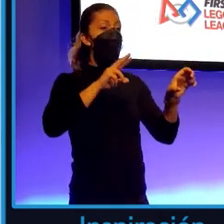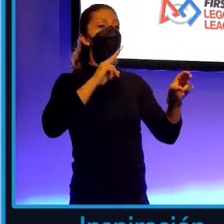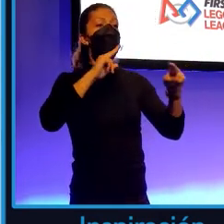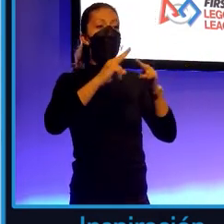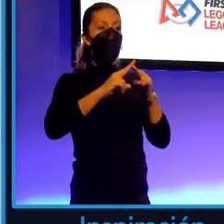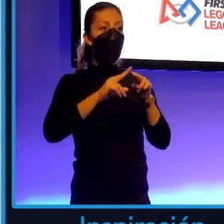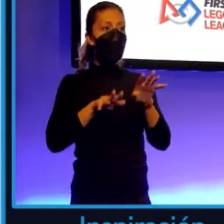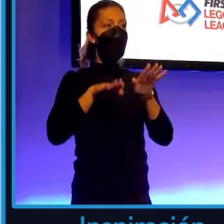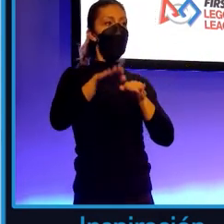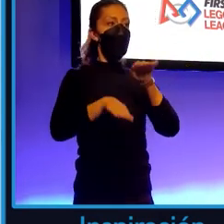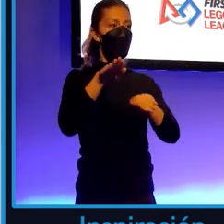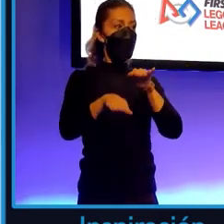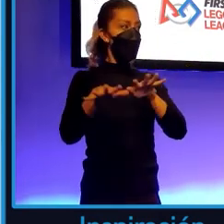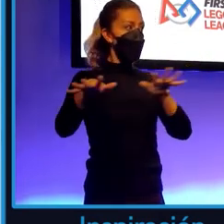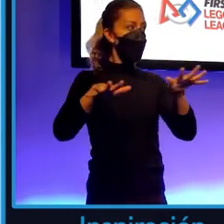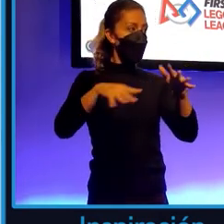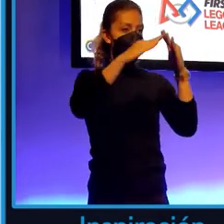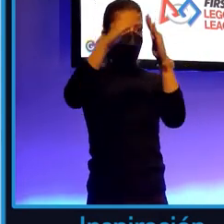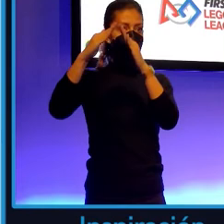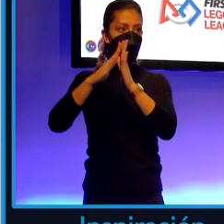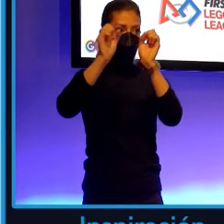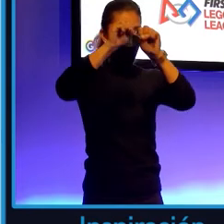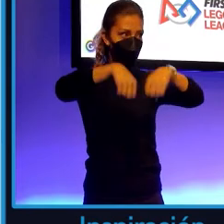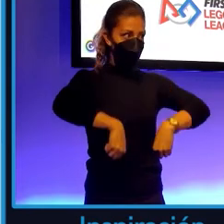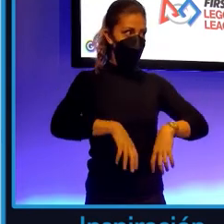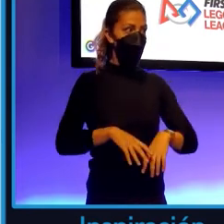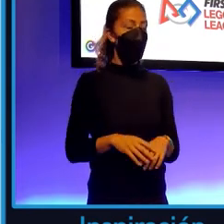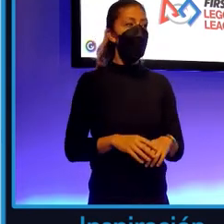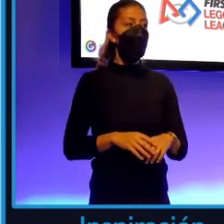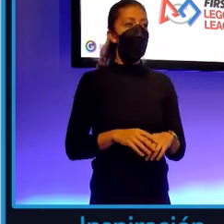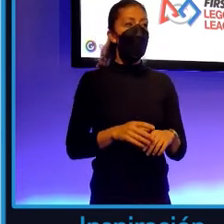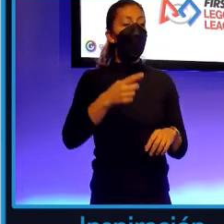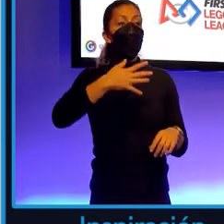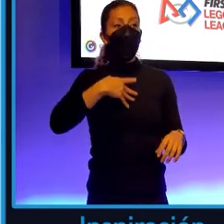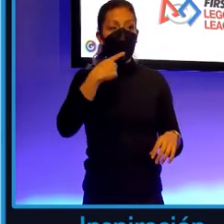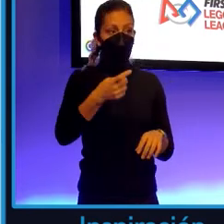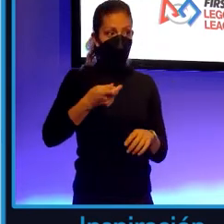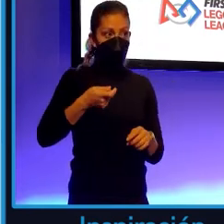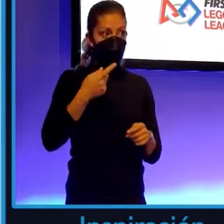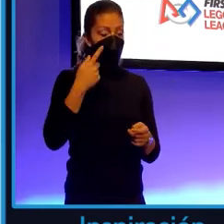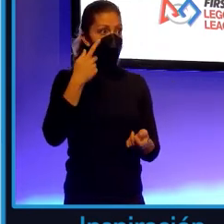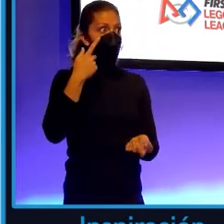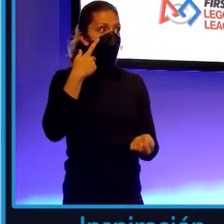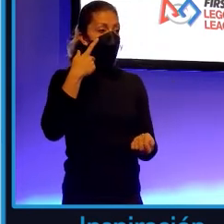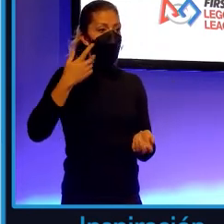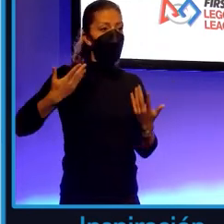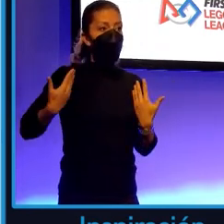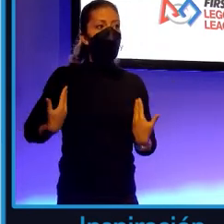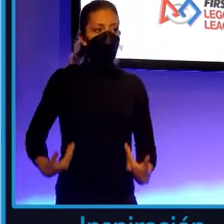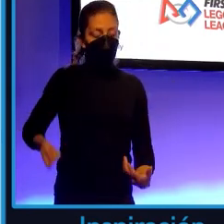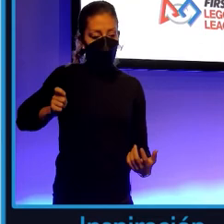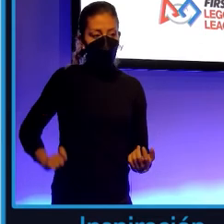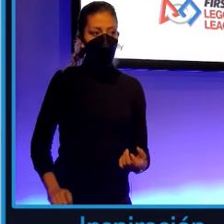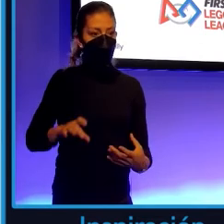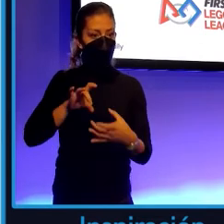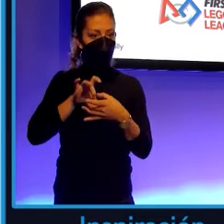canarias que se puede ejercitar como un patrimonio inmaterial en cuanto a lo que es el talento humano que no es físico con lo cual no dependemos